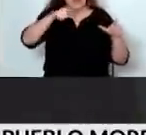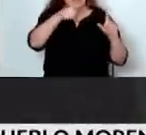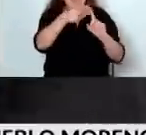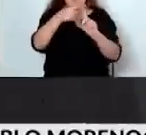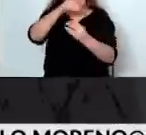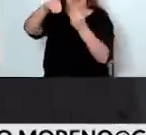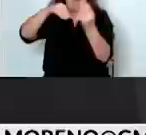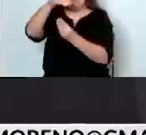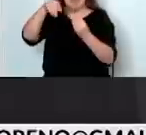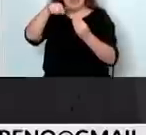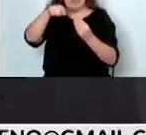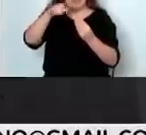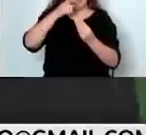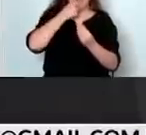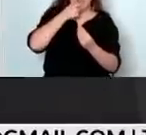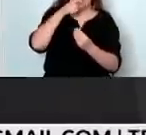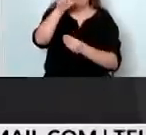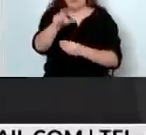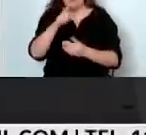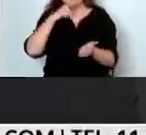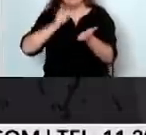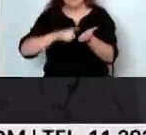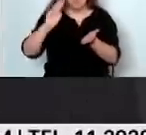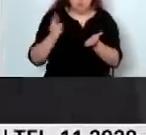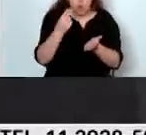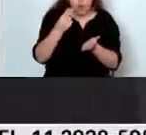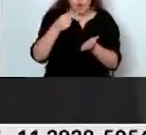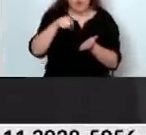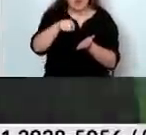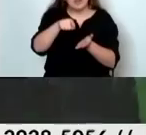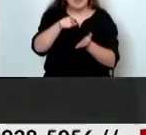haya cometido el suicidio que hable totalmente